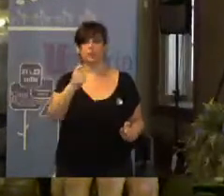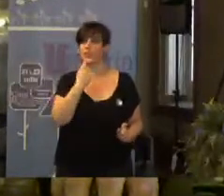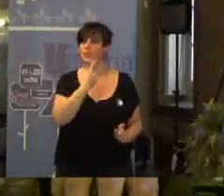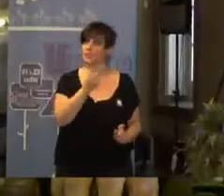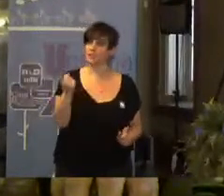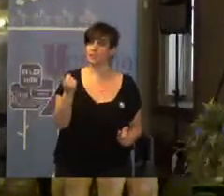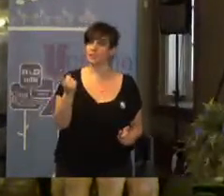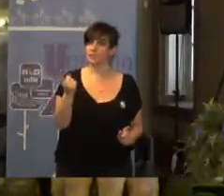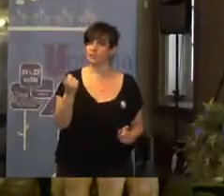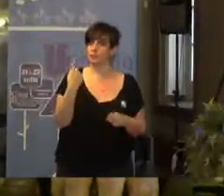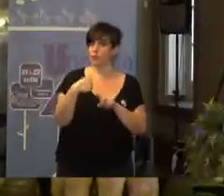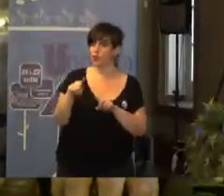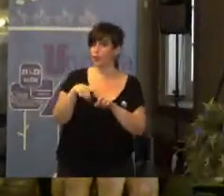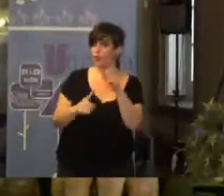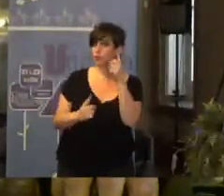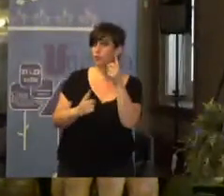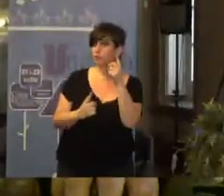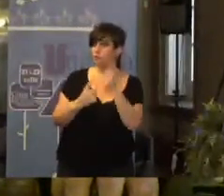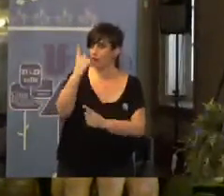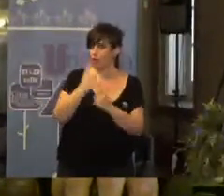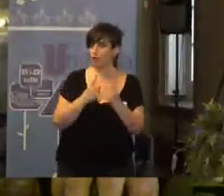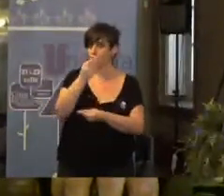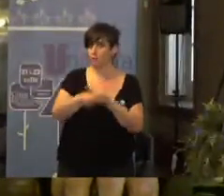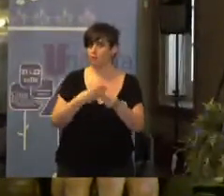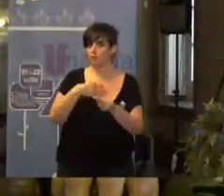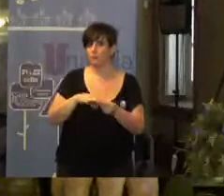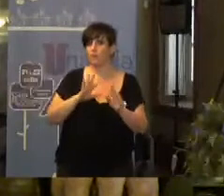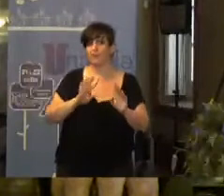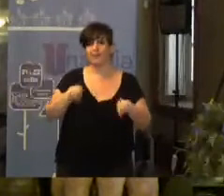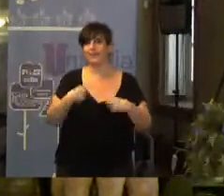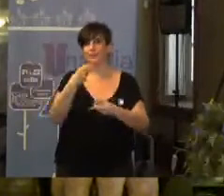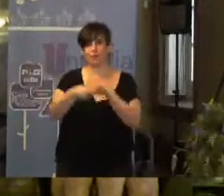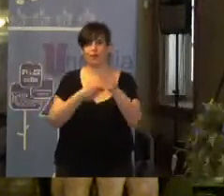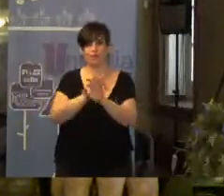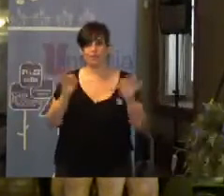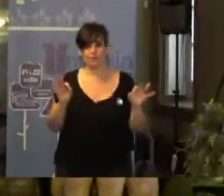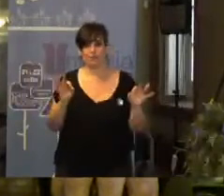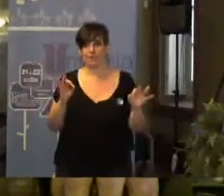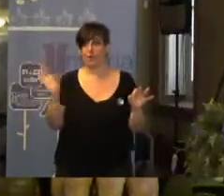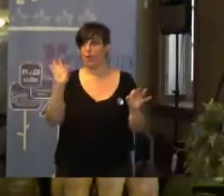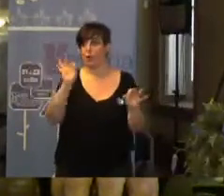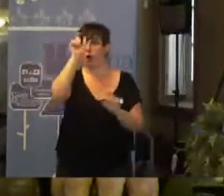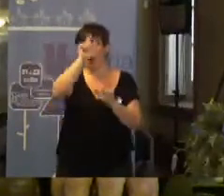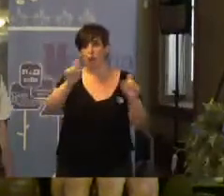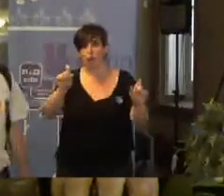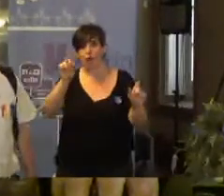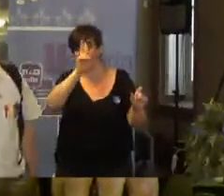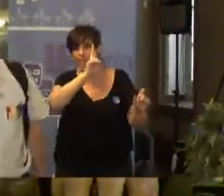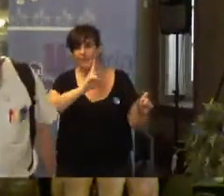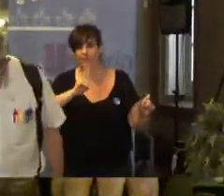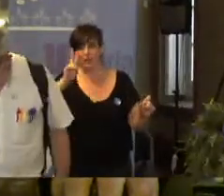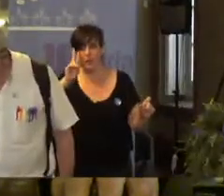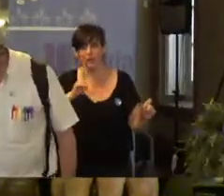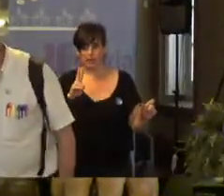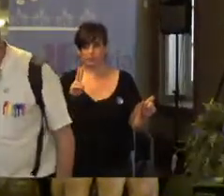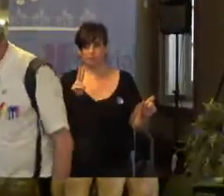cousas que se poden facer, tal e tal, e despois non se fan, e cando a xente ve, e agora vou falar da parte